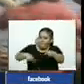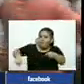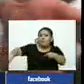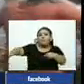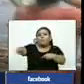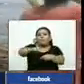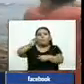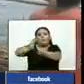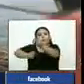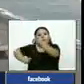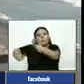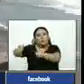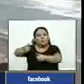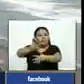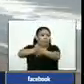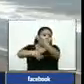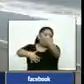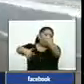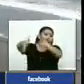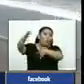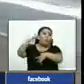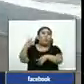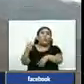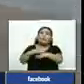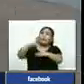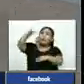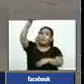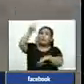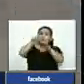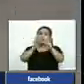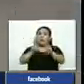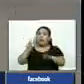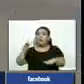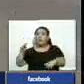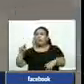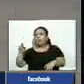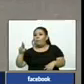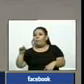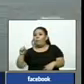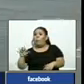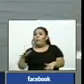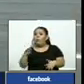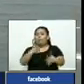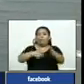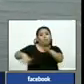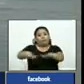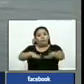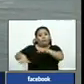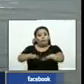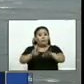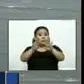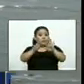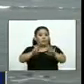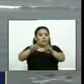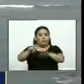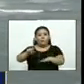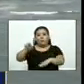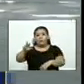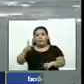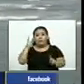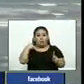Usulután y produjo olas de 6 metros de alto, producto de un sismo de 7.3. José